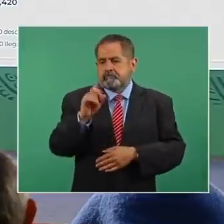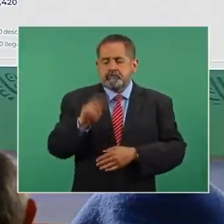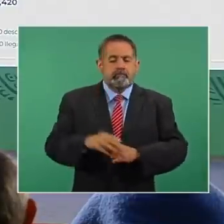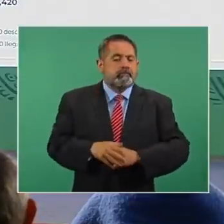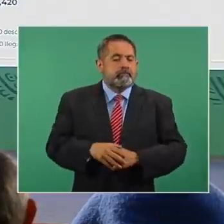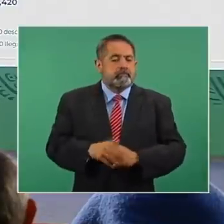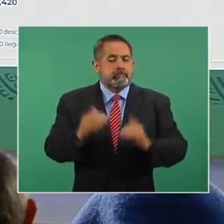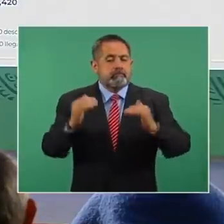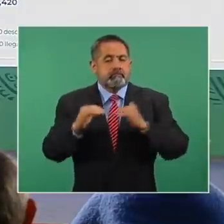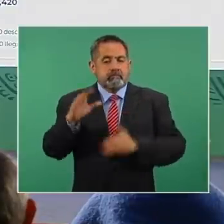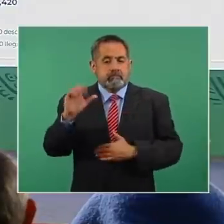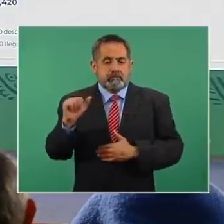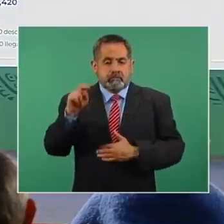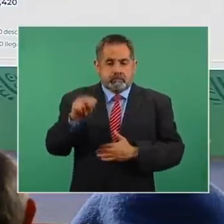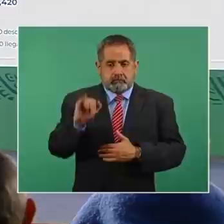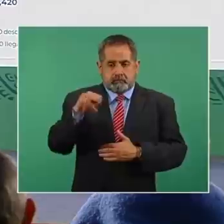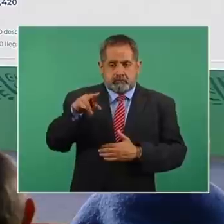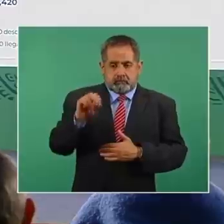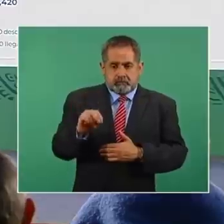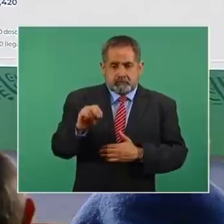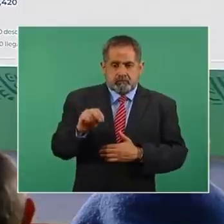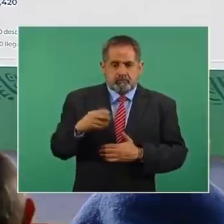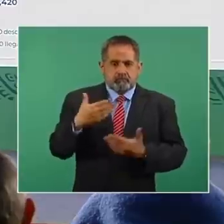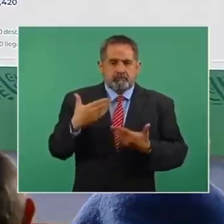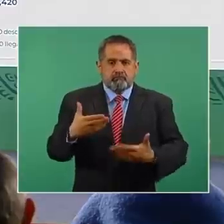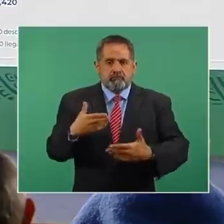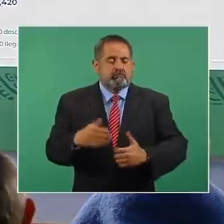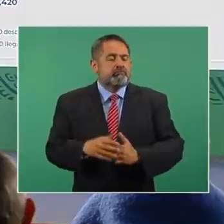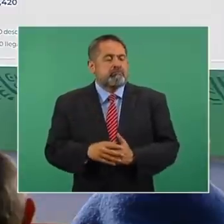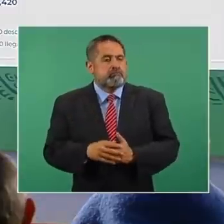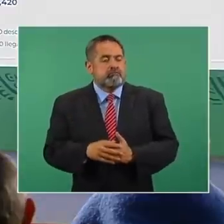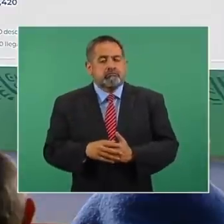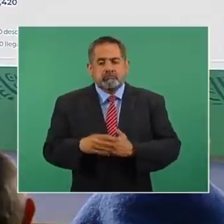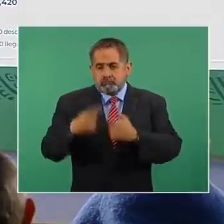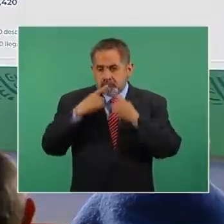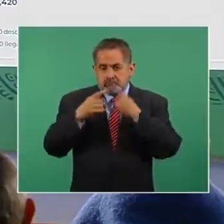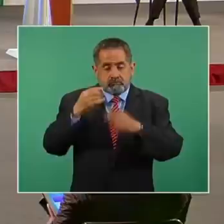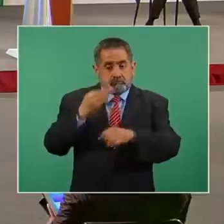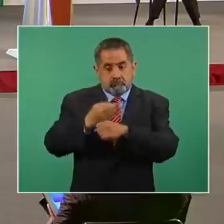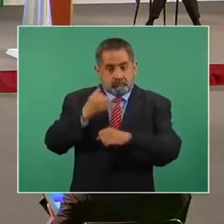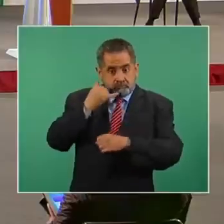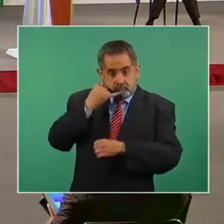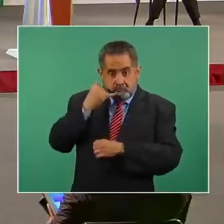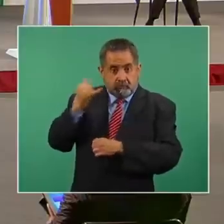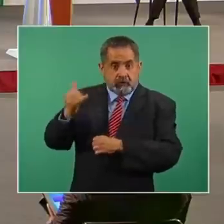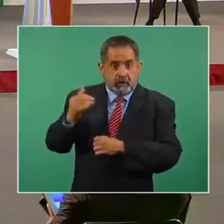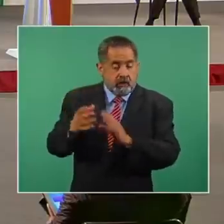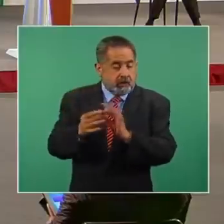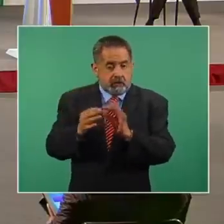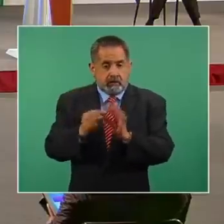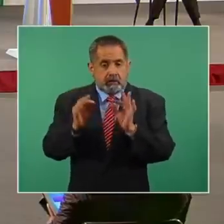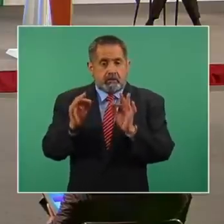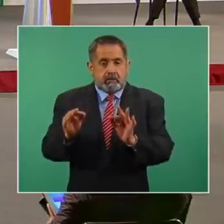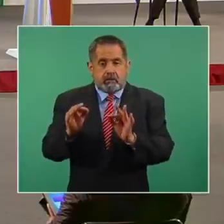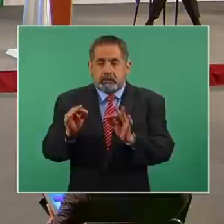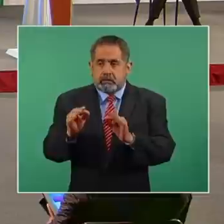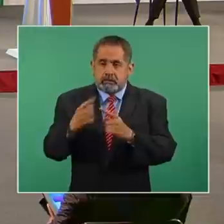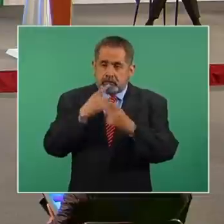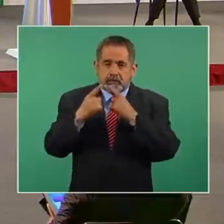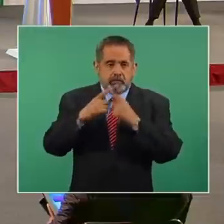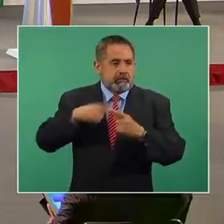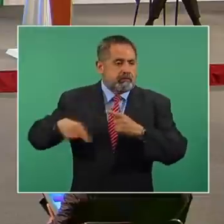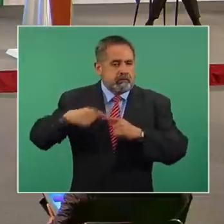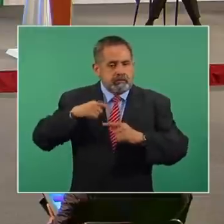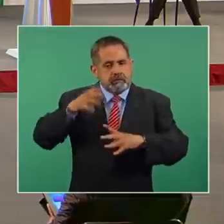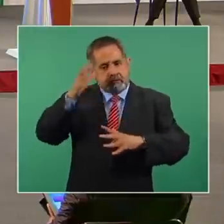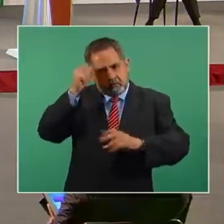CanSino, que se derivó, incluso aquí se hizo la llamada, se derivó de un acuerdo